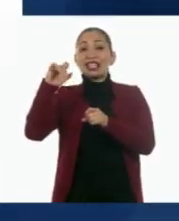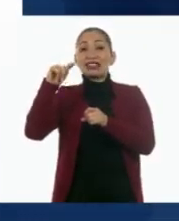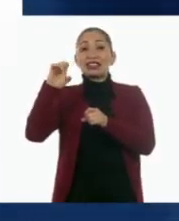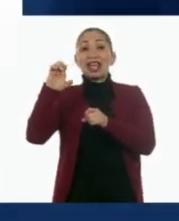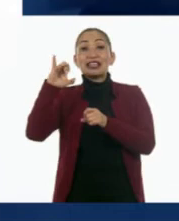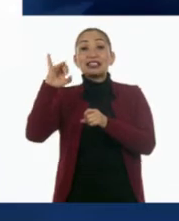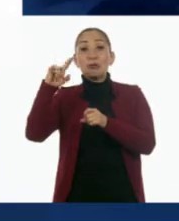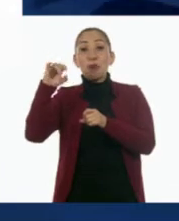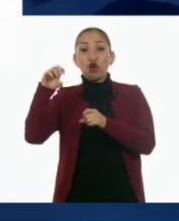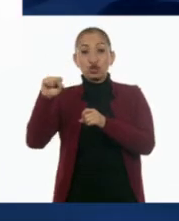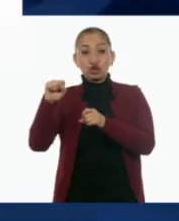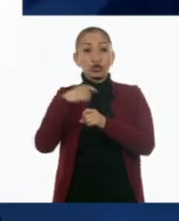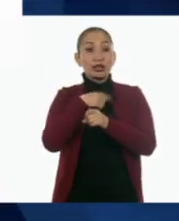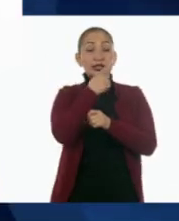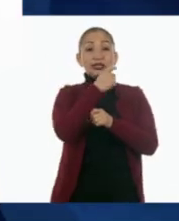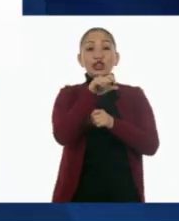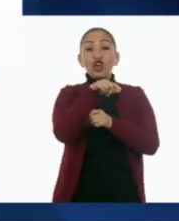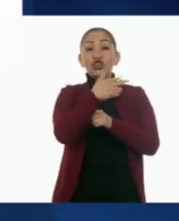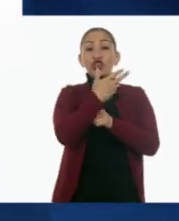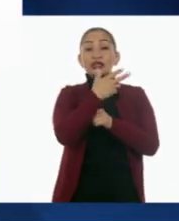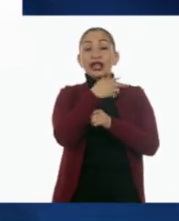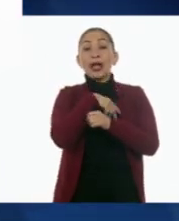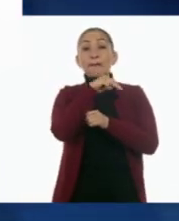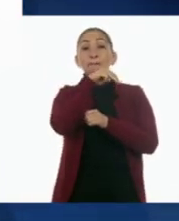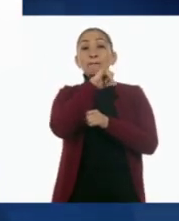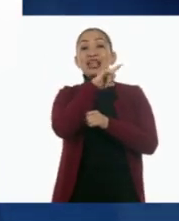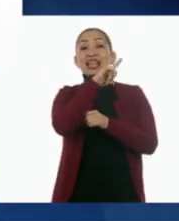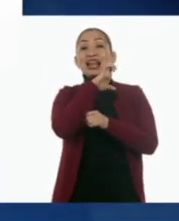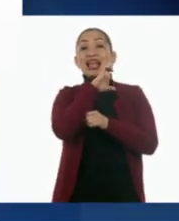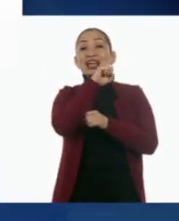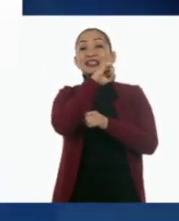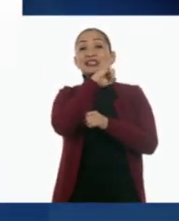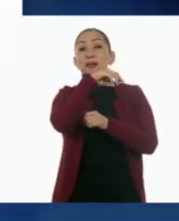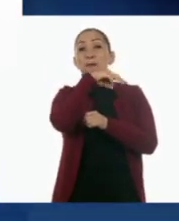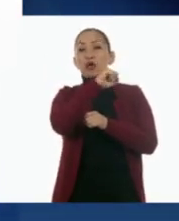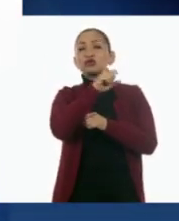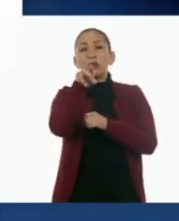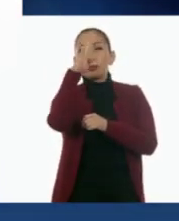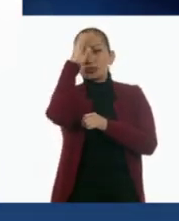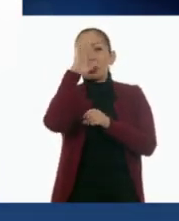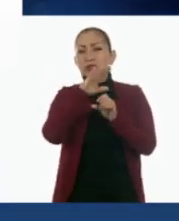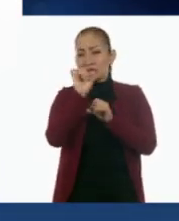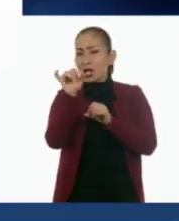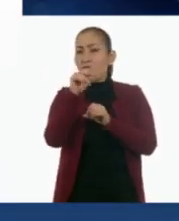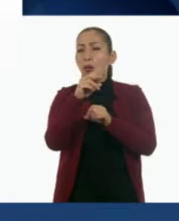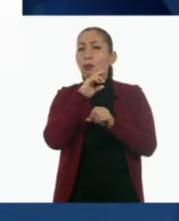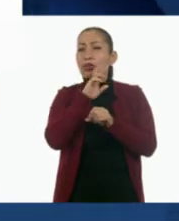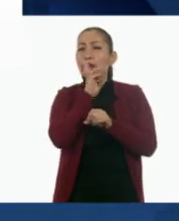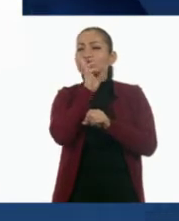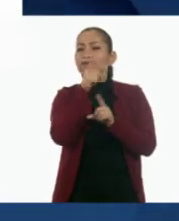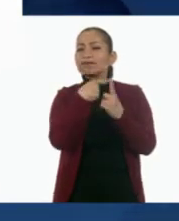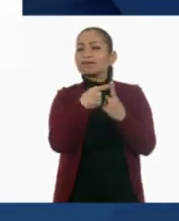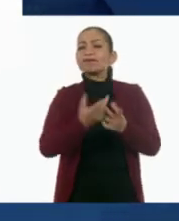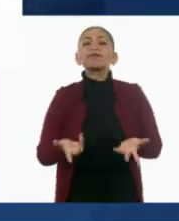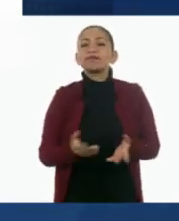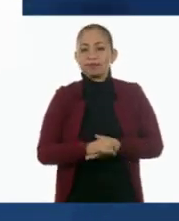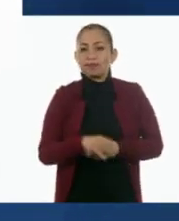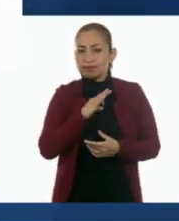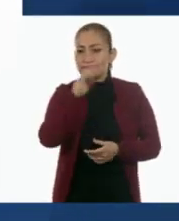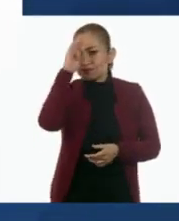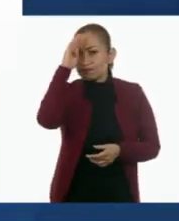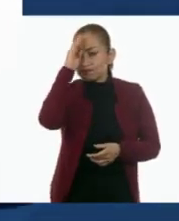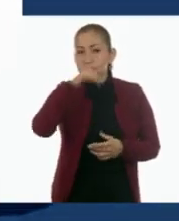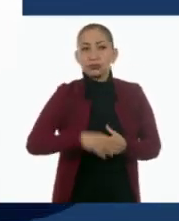segunda son 112 milésimos. ¿Se podrá resolver esta suma? ¿Qué piensan? ¿Tú qué piensas, María?